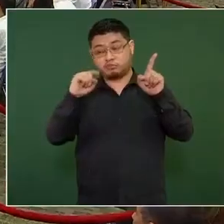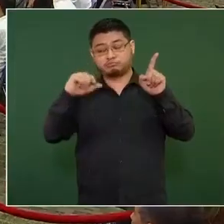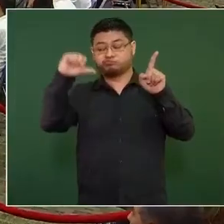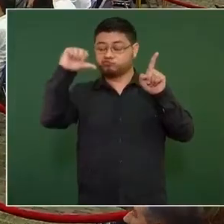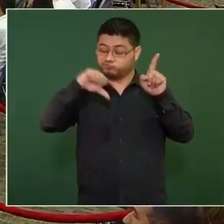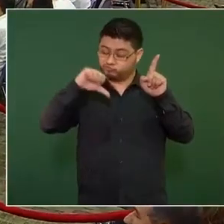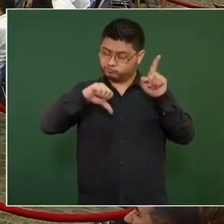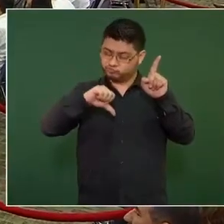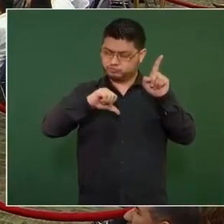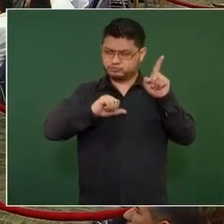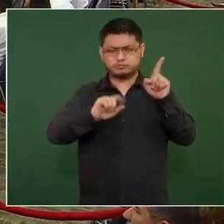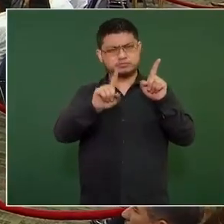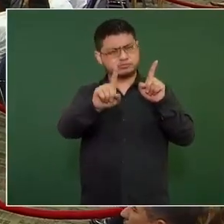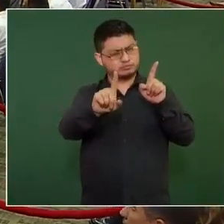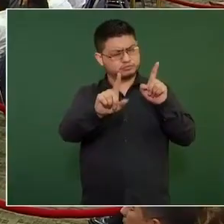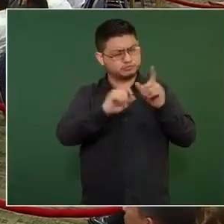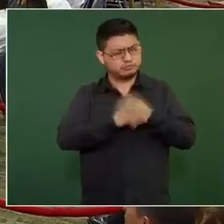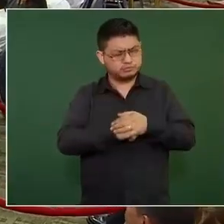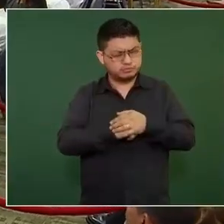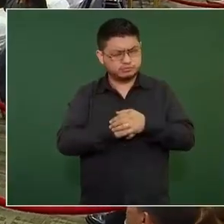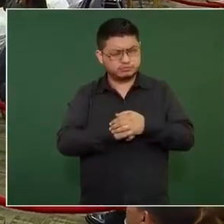También